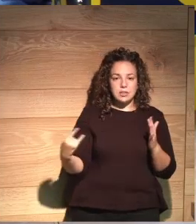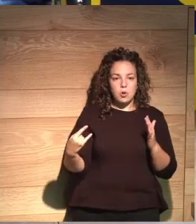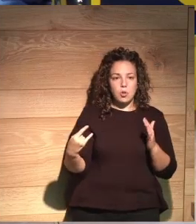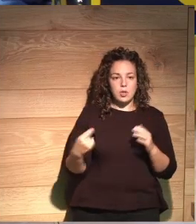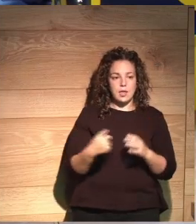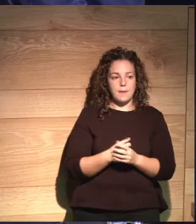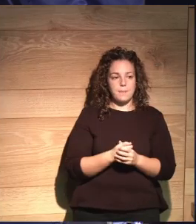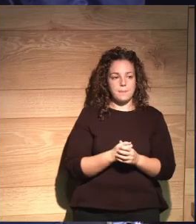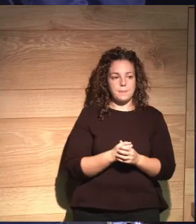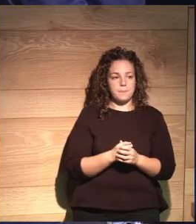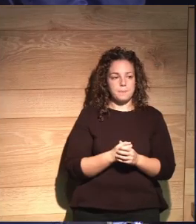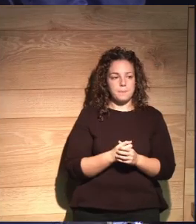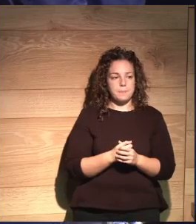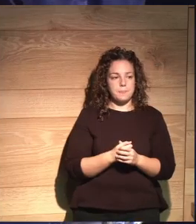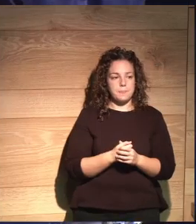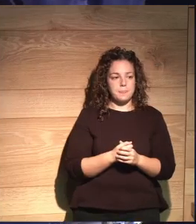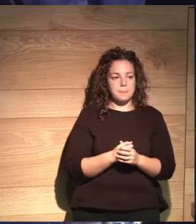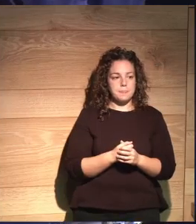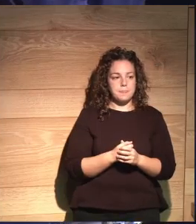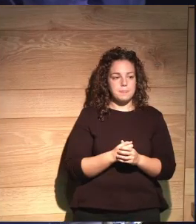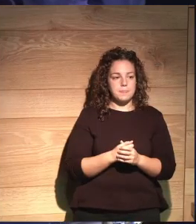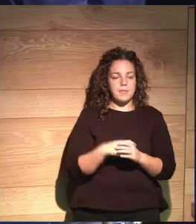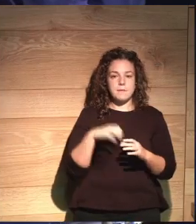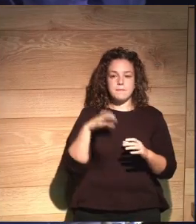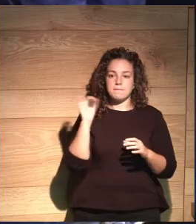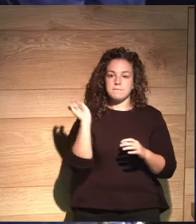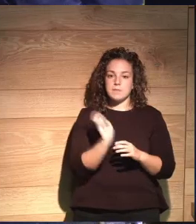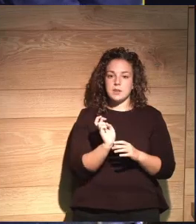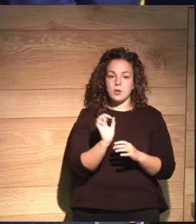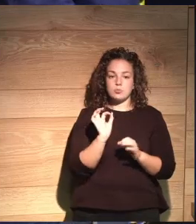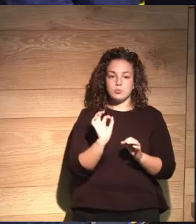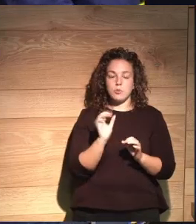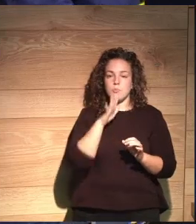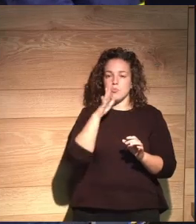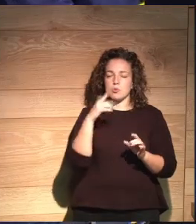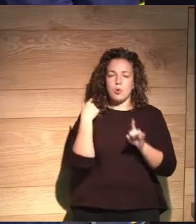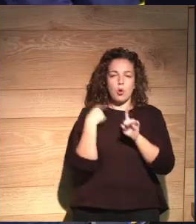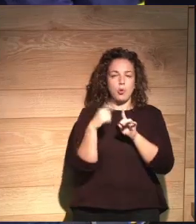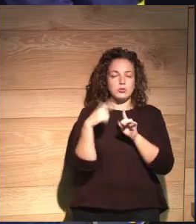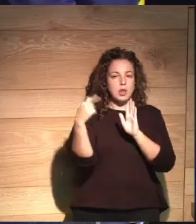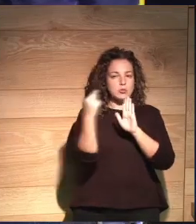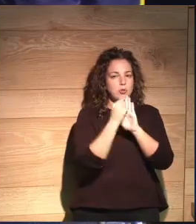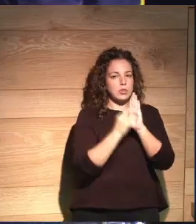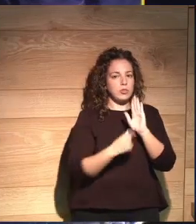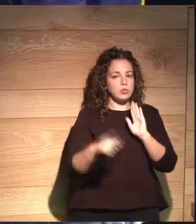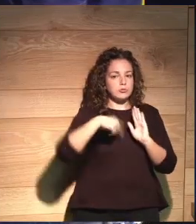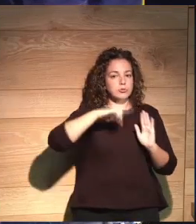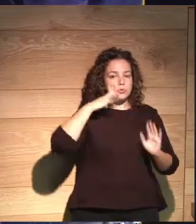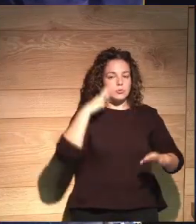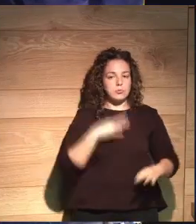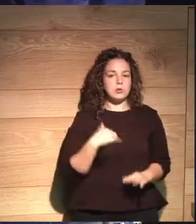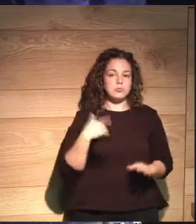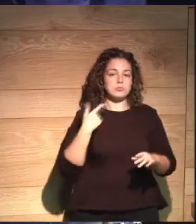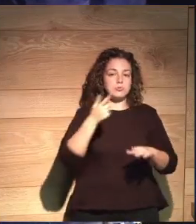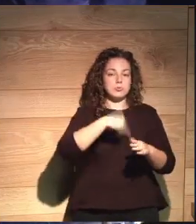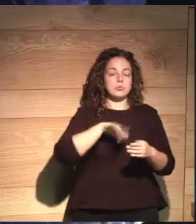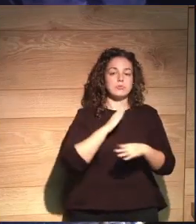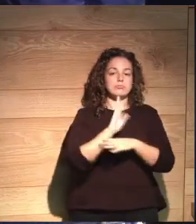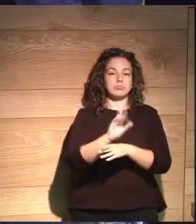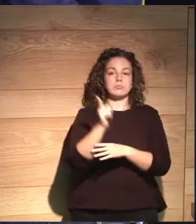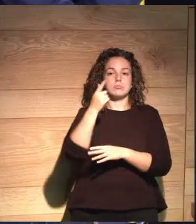a qué punto viene capturada por ciertas condiciones que nosotros los humanos digamos representamos o